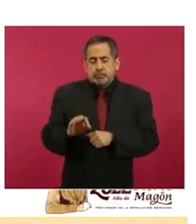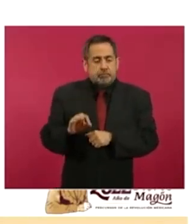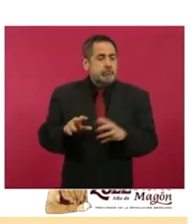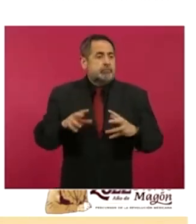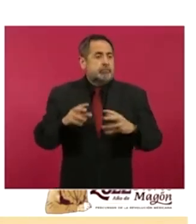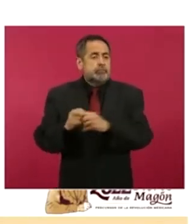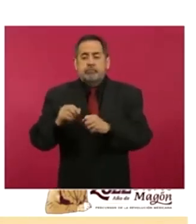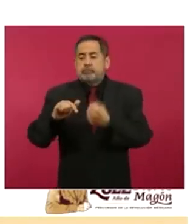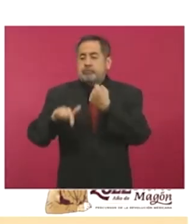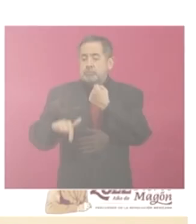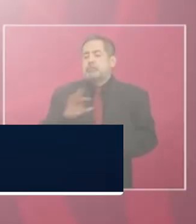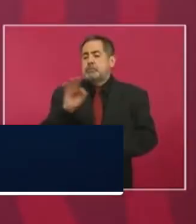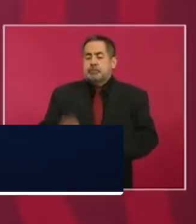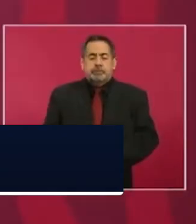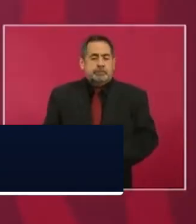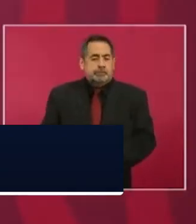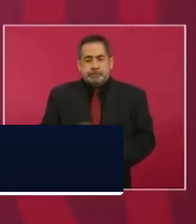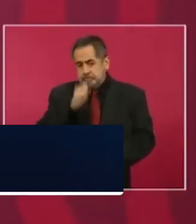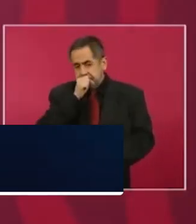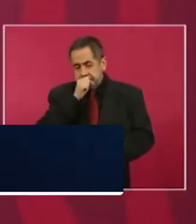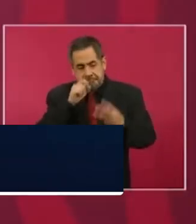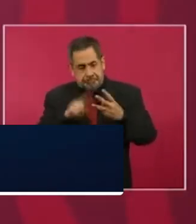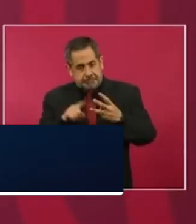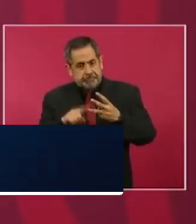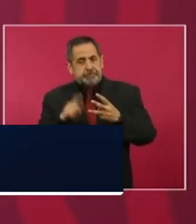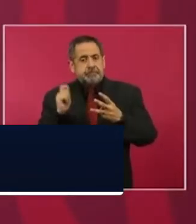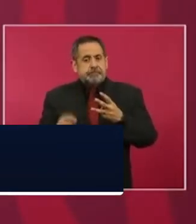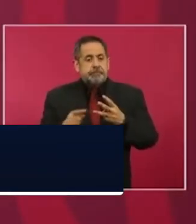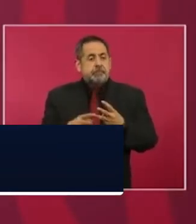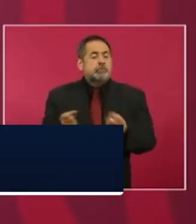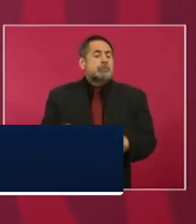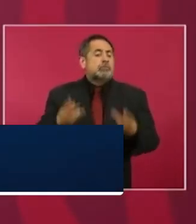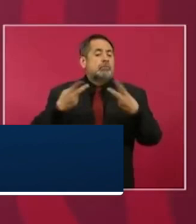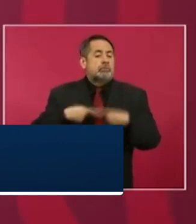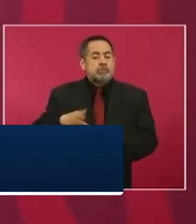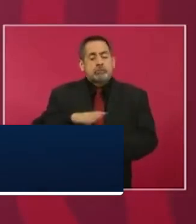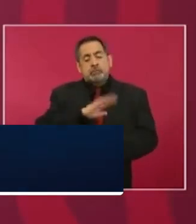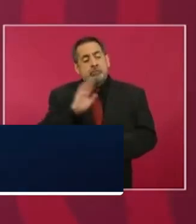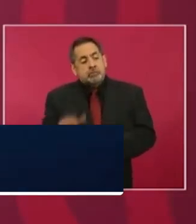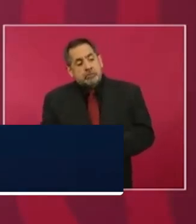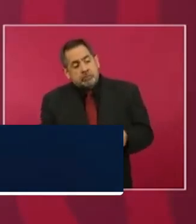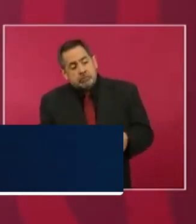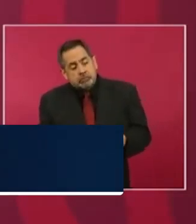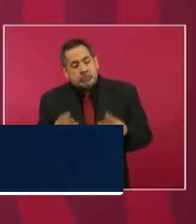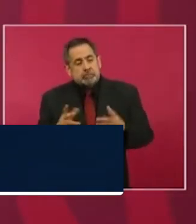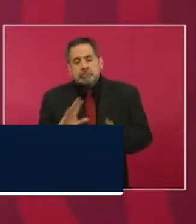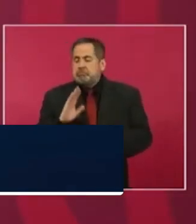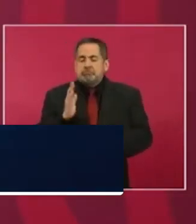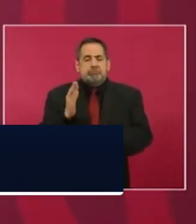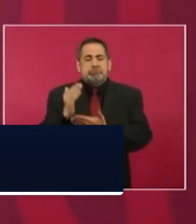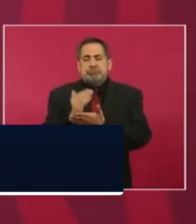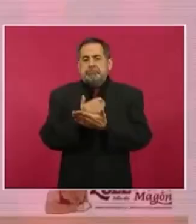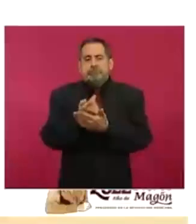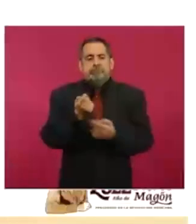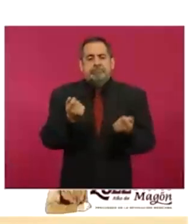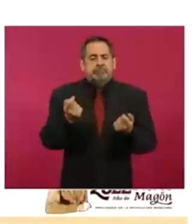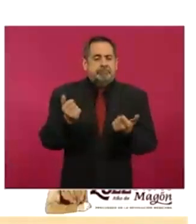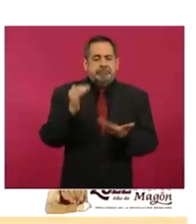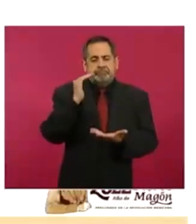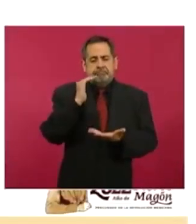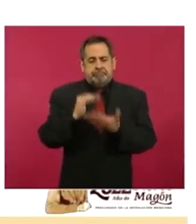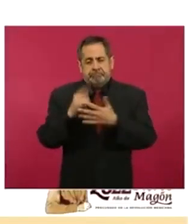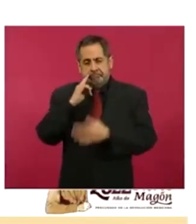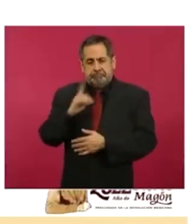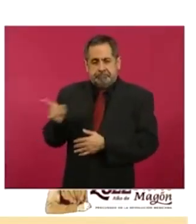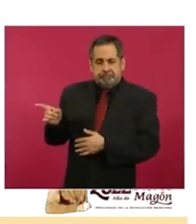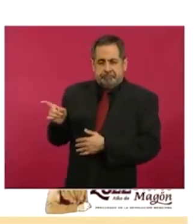12% de las camas con ventilador. Muy relevante es la mortalidad. Esta mortalidad también va a la baja. Tenemos una reducción